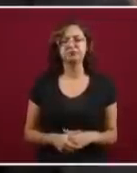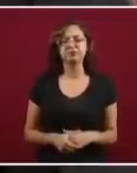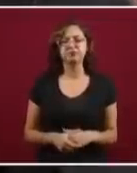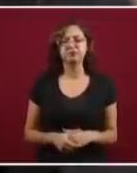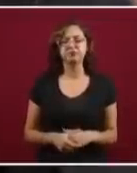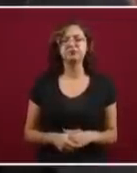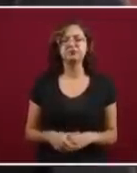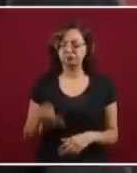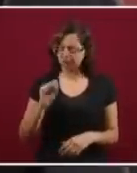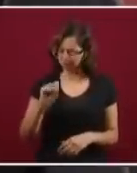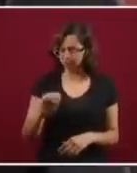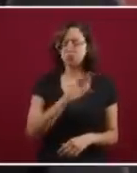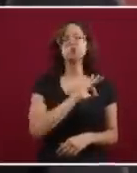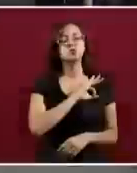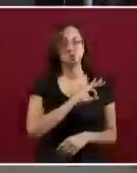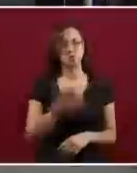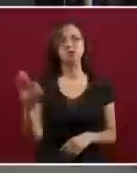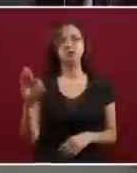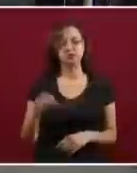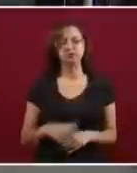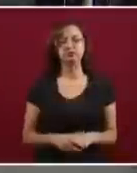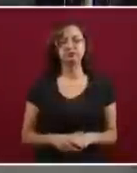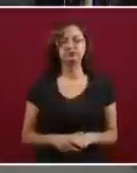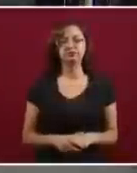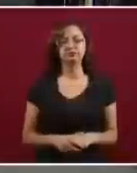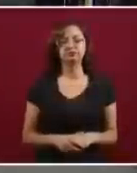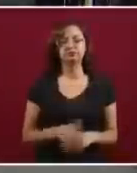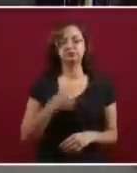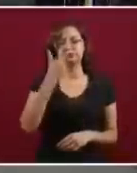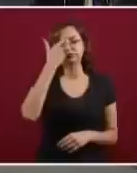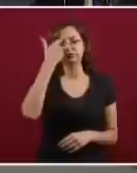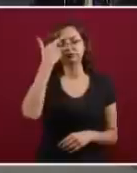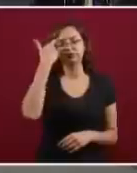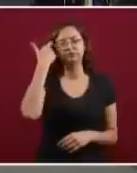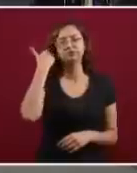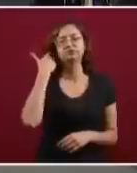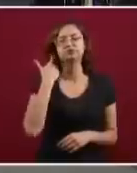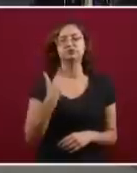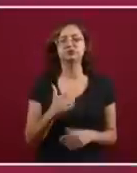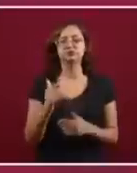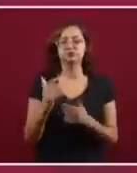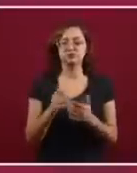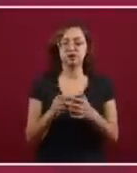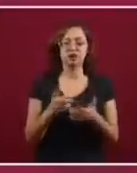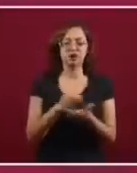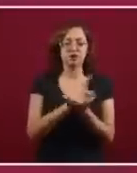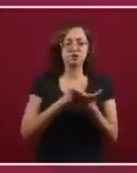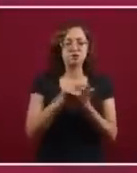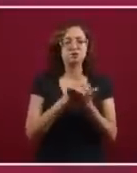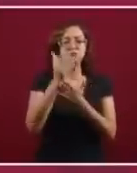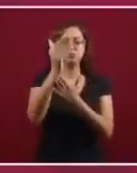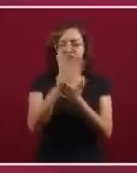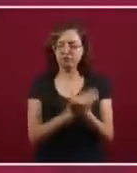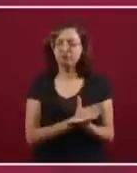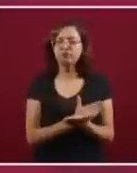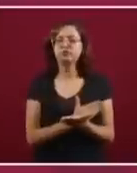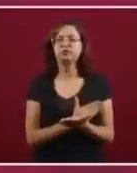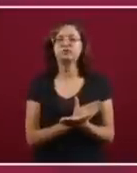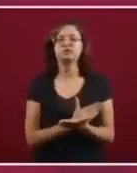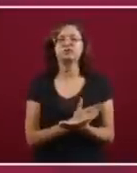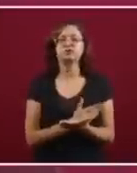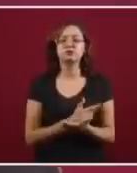vamos a poder detener el incremento del consumo y reducir el consumo